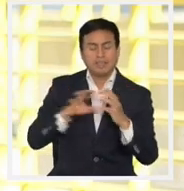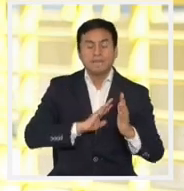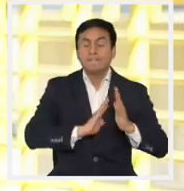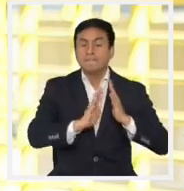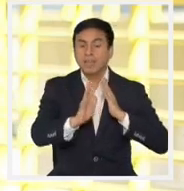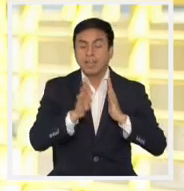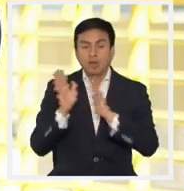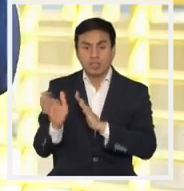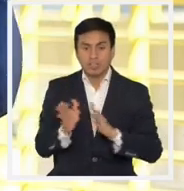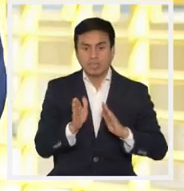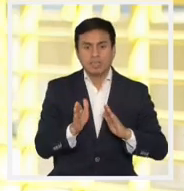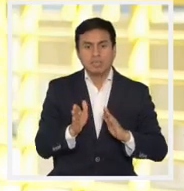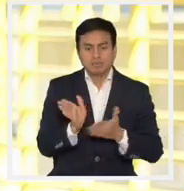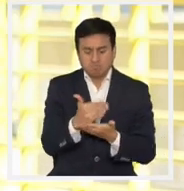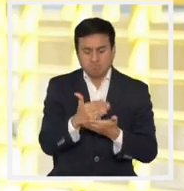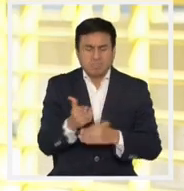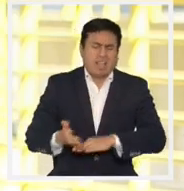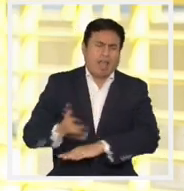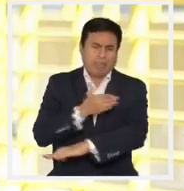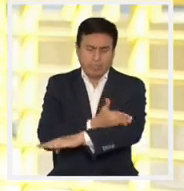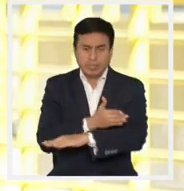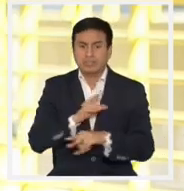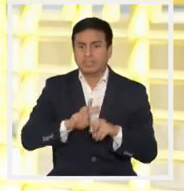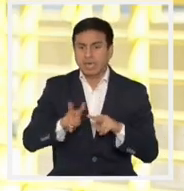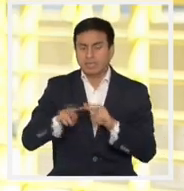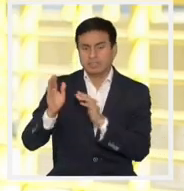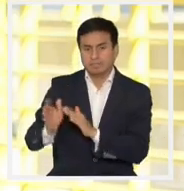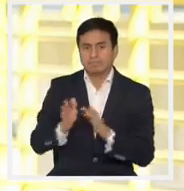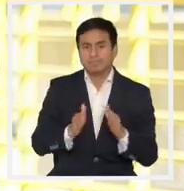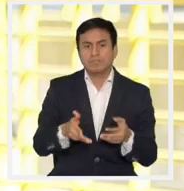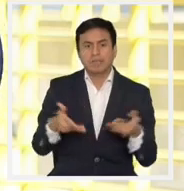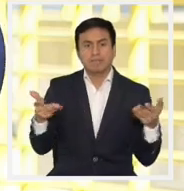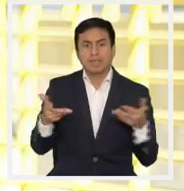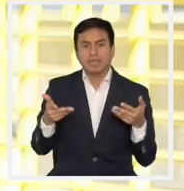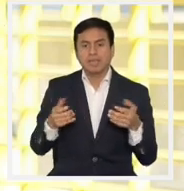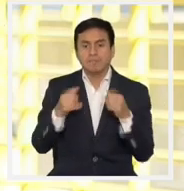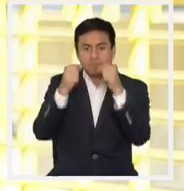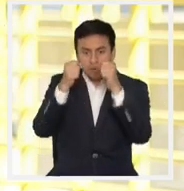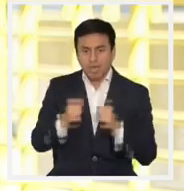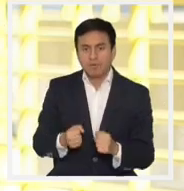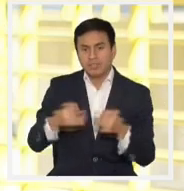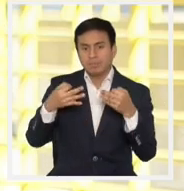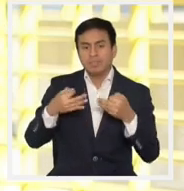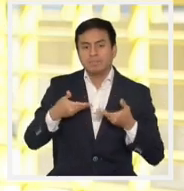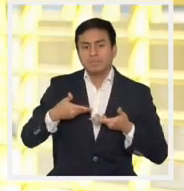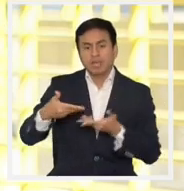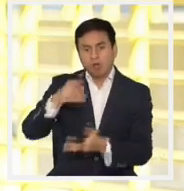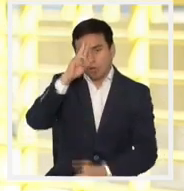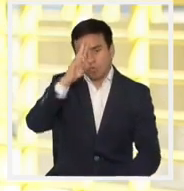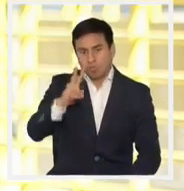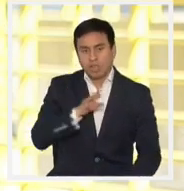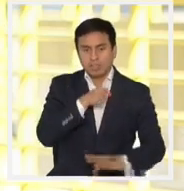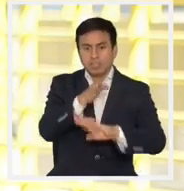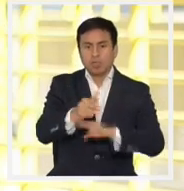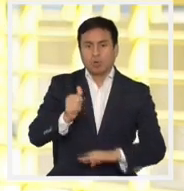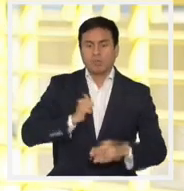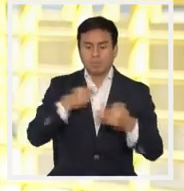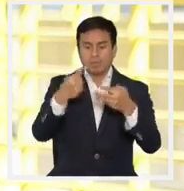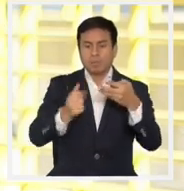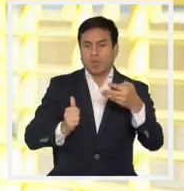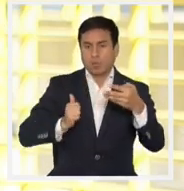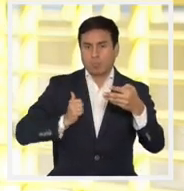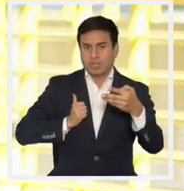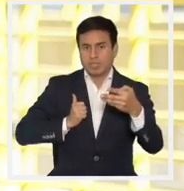se organizan con mucha planificación anterior para que podamos efectivamente ser invitados de honor, asistir, cumplir con los